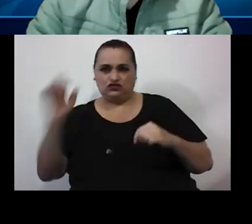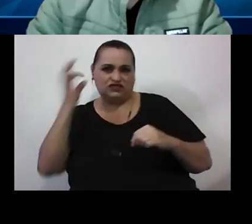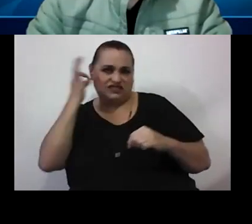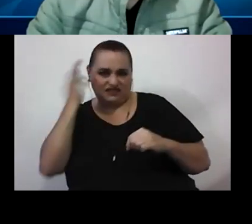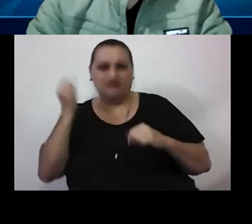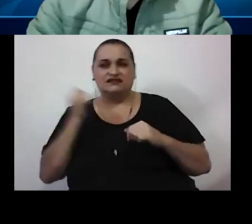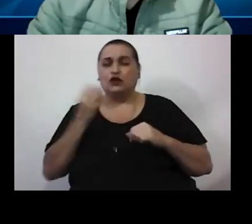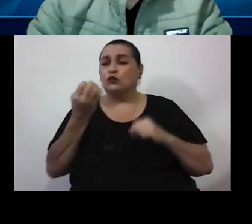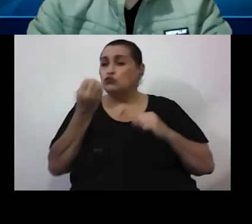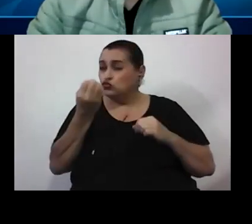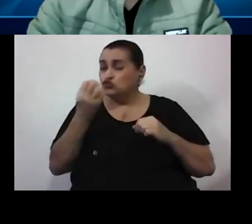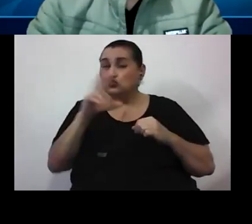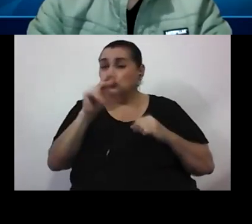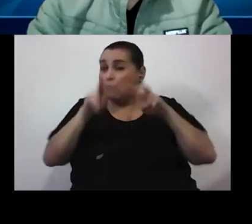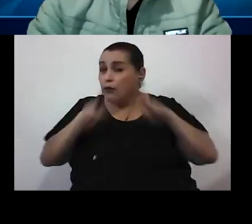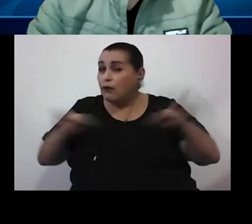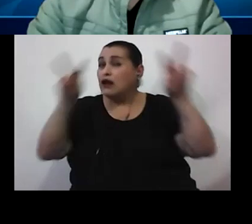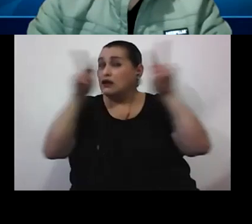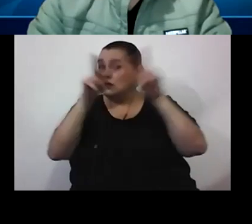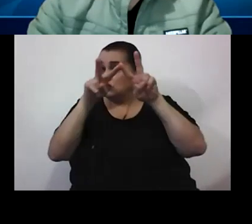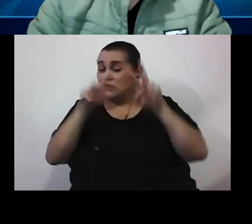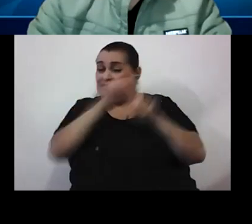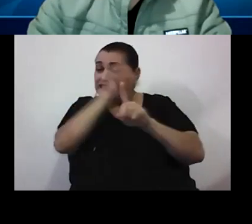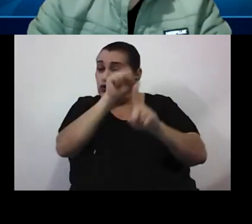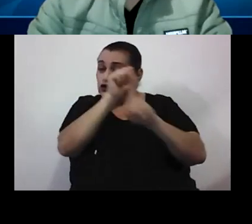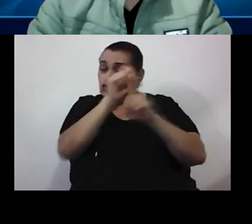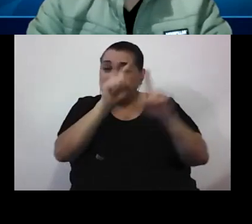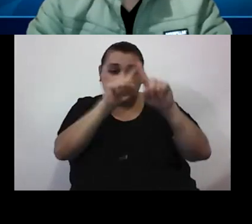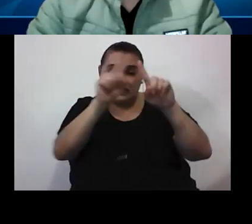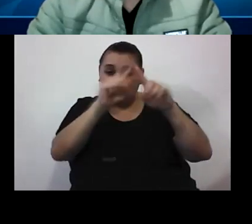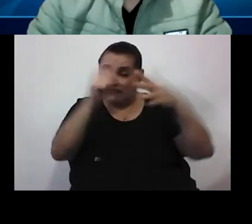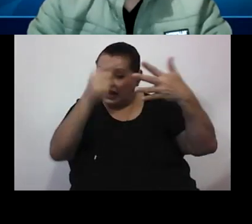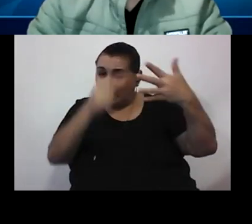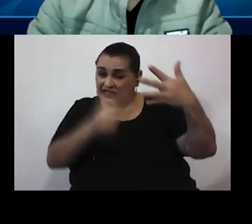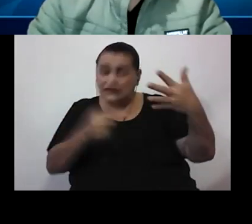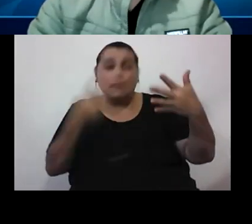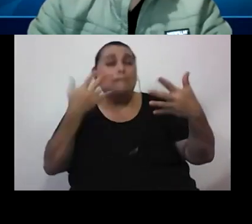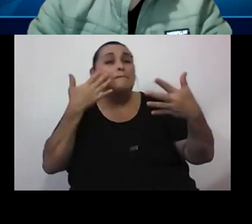estas invalidaciones y muchas de estas situaciones adversas que nos parecieran inofensivas